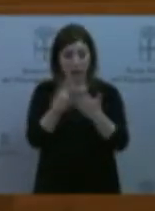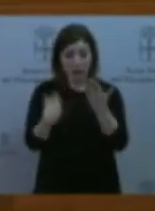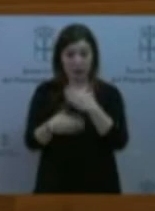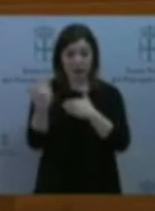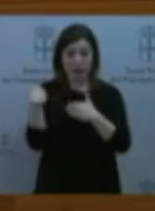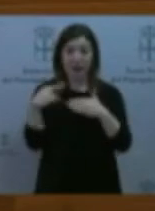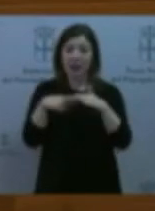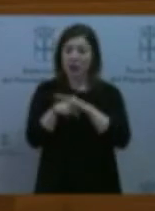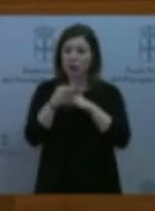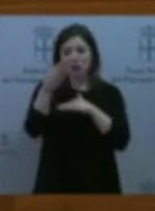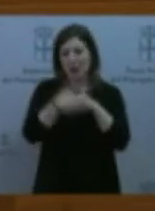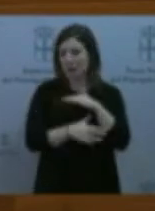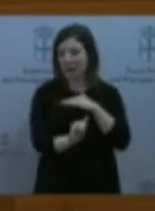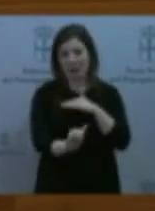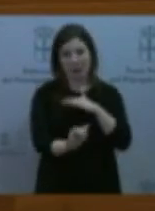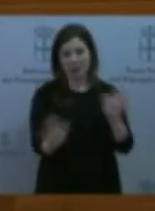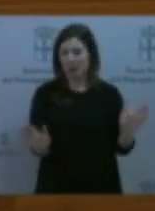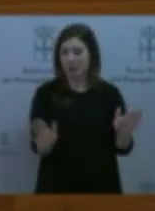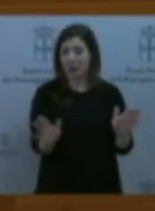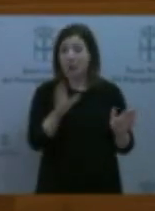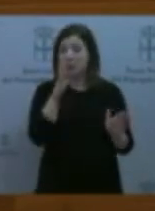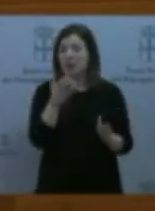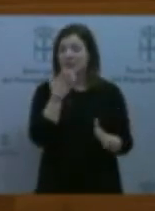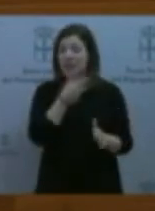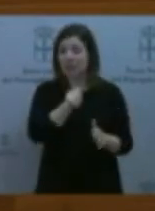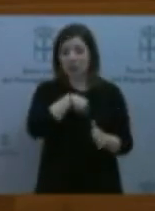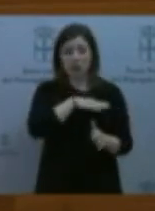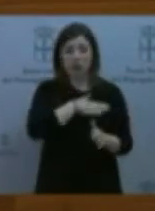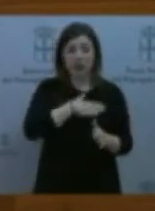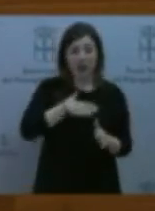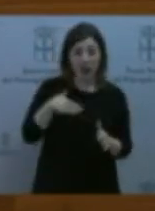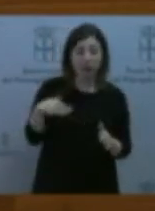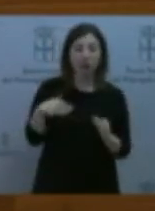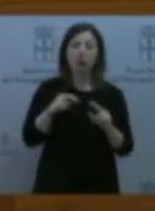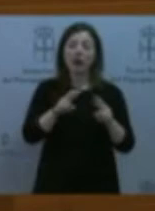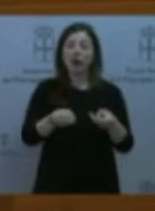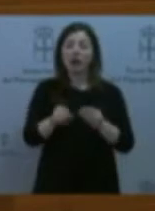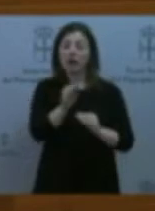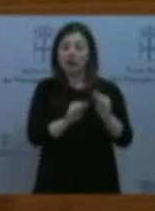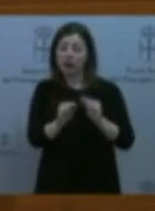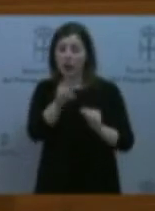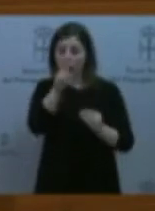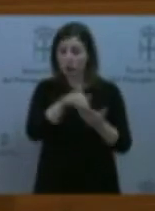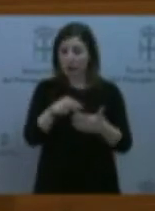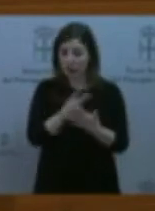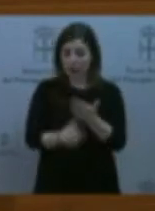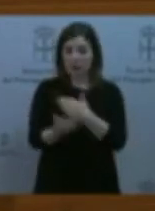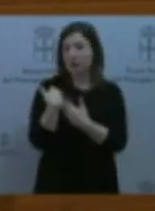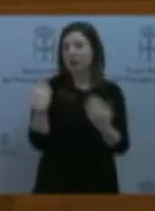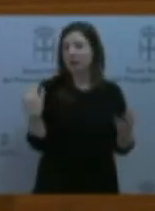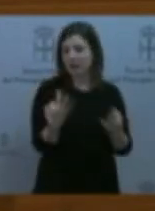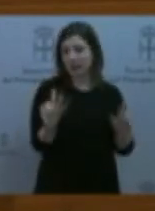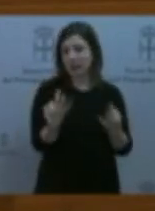porque si quisiéramos restaurar lo que pasó en 2017, necesitaríamos no menos de 40 millones de